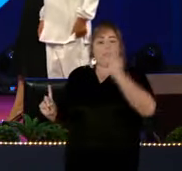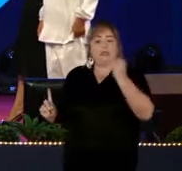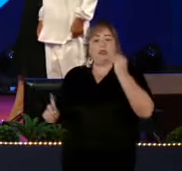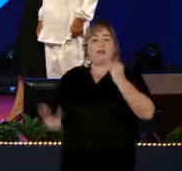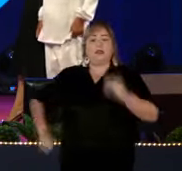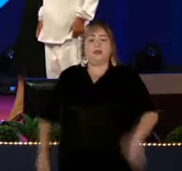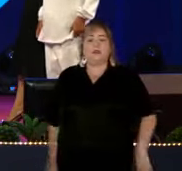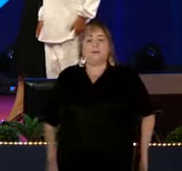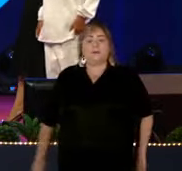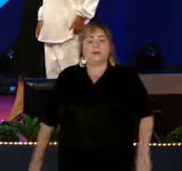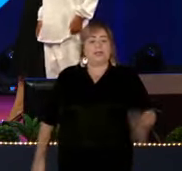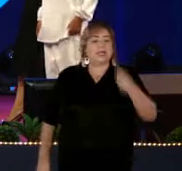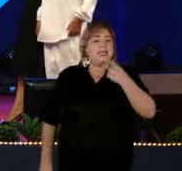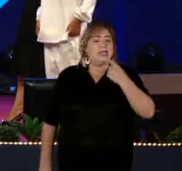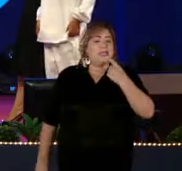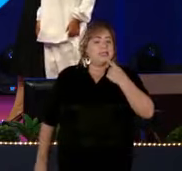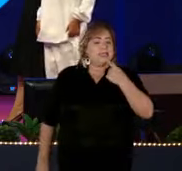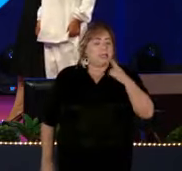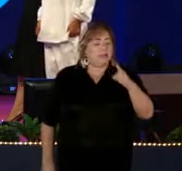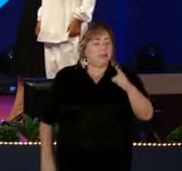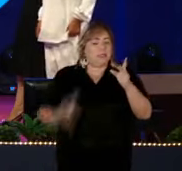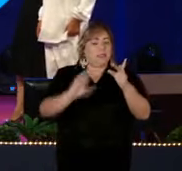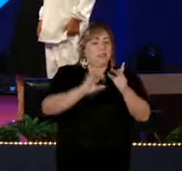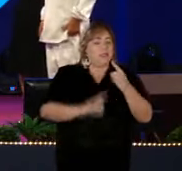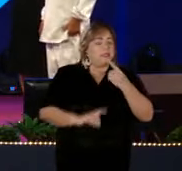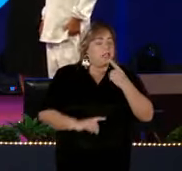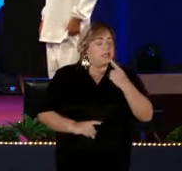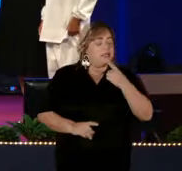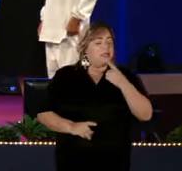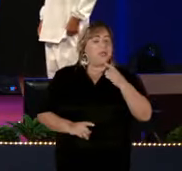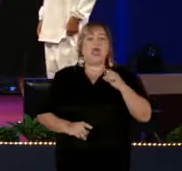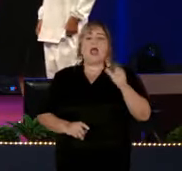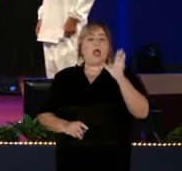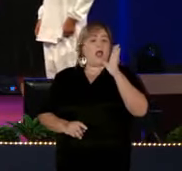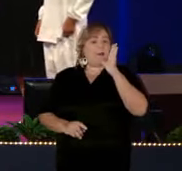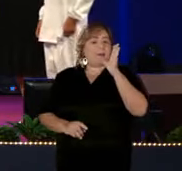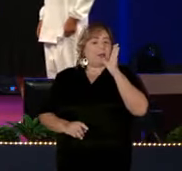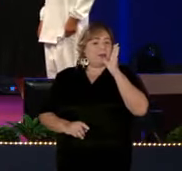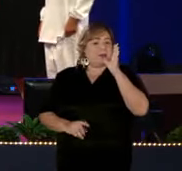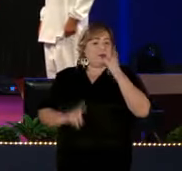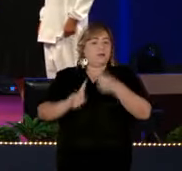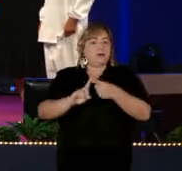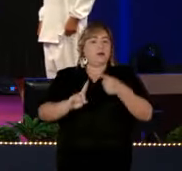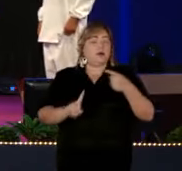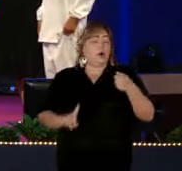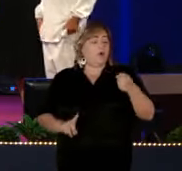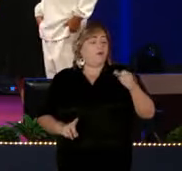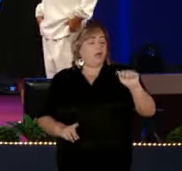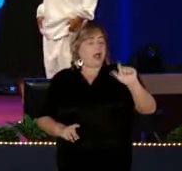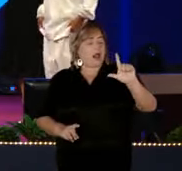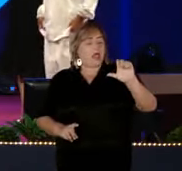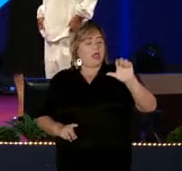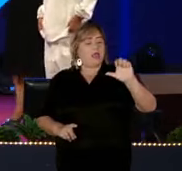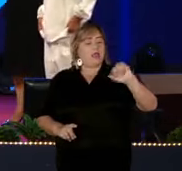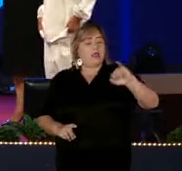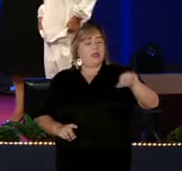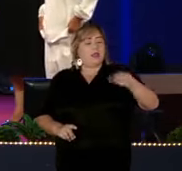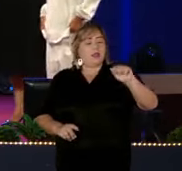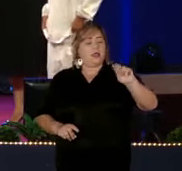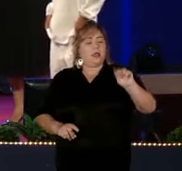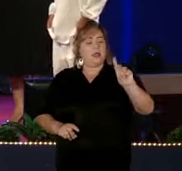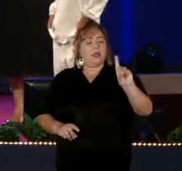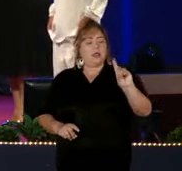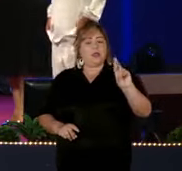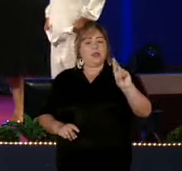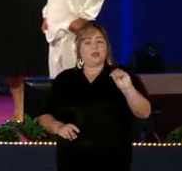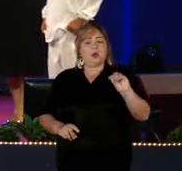él se lo contó el mismo lunes, se lo contó a la mamá de Alejandro. De Alejandro, le testificó que él vino